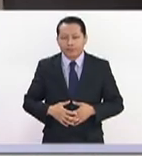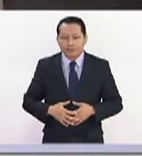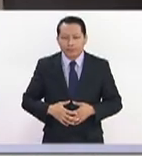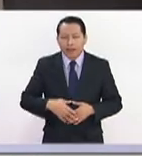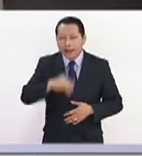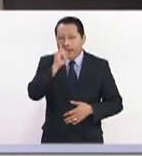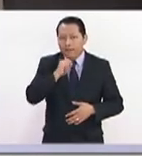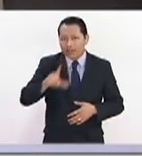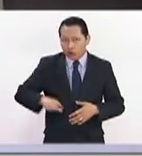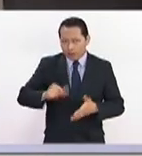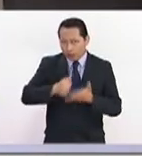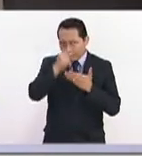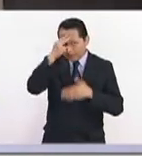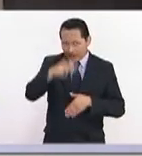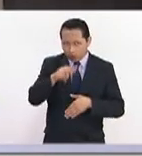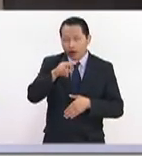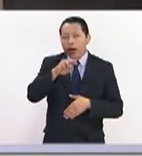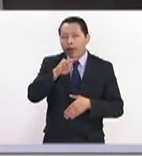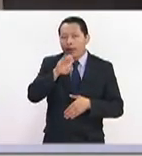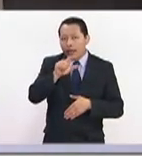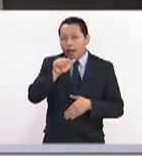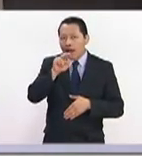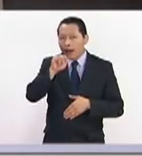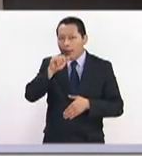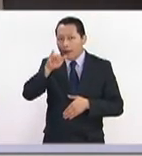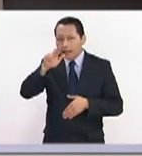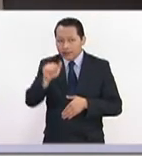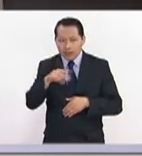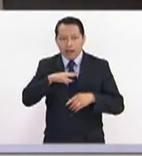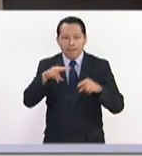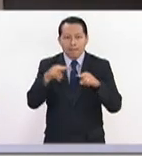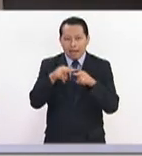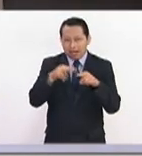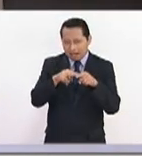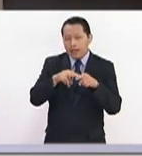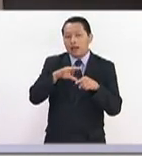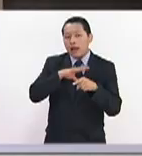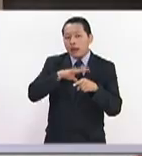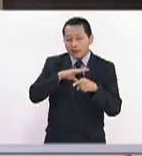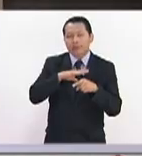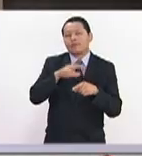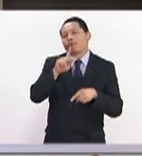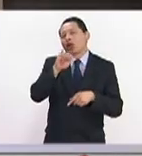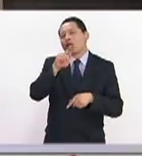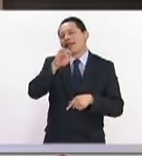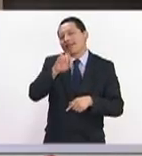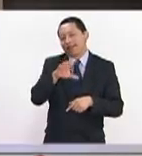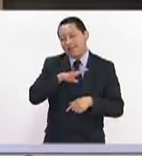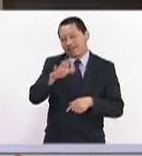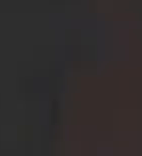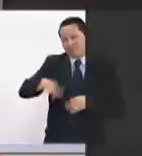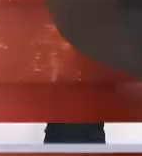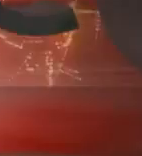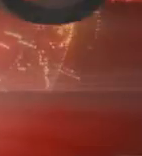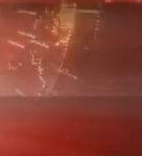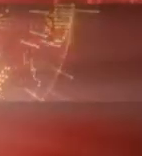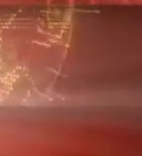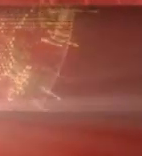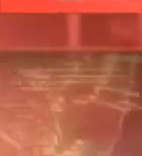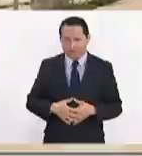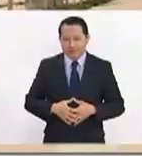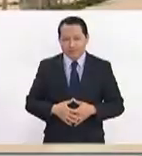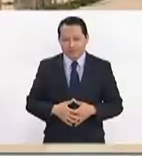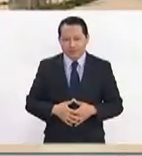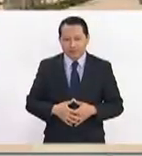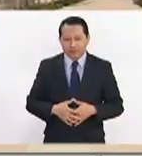El jefe de gobierno de la Ciudad de México, Miguel Ángel Mancera, inauguró el Parque La Mexicana, ubicado en la zona poniente de la capital del país.